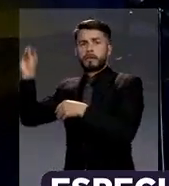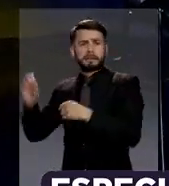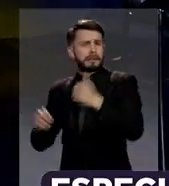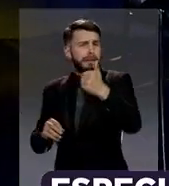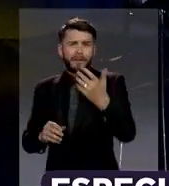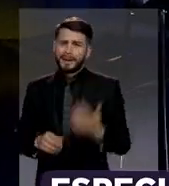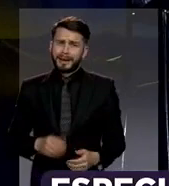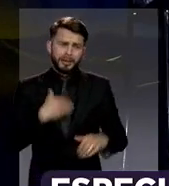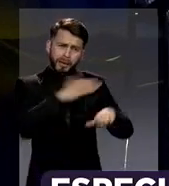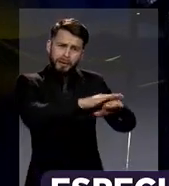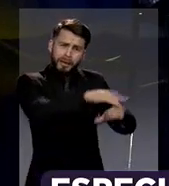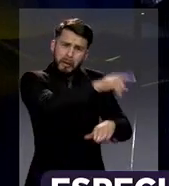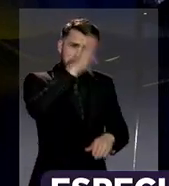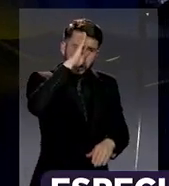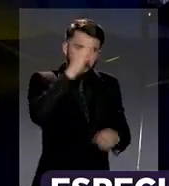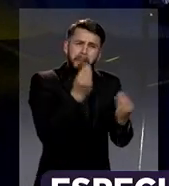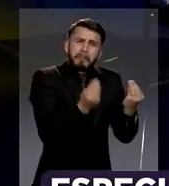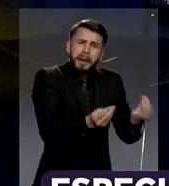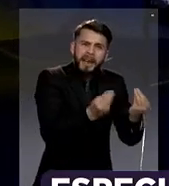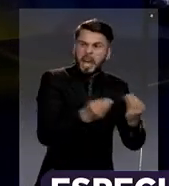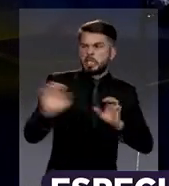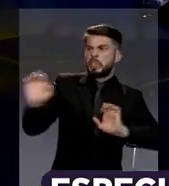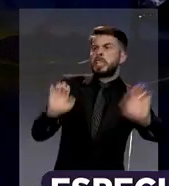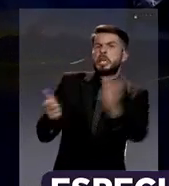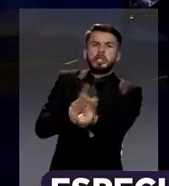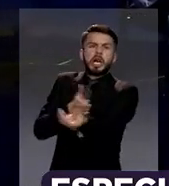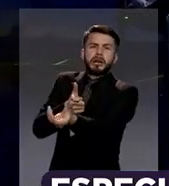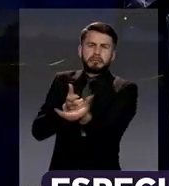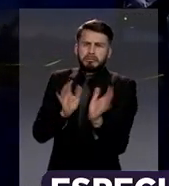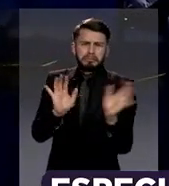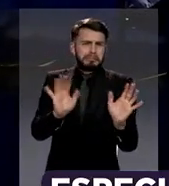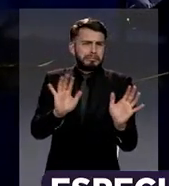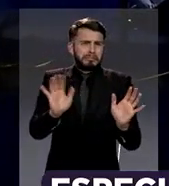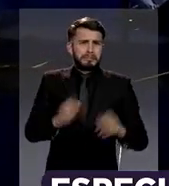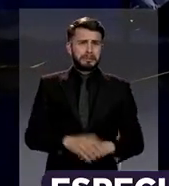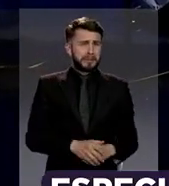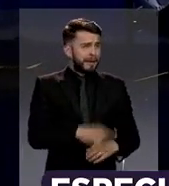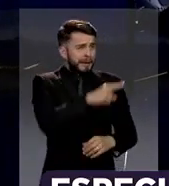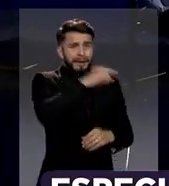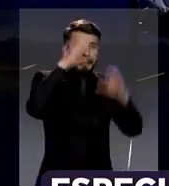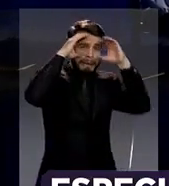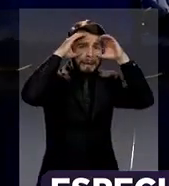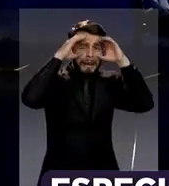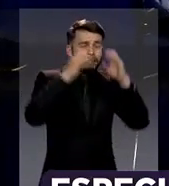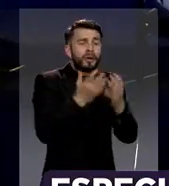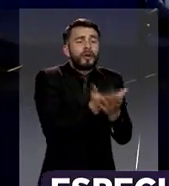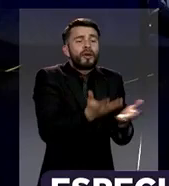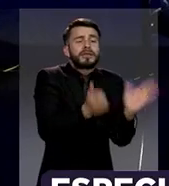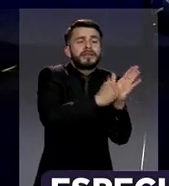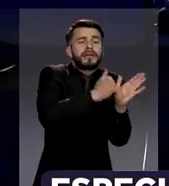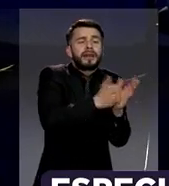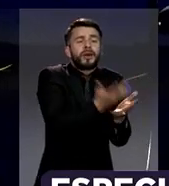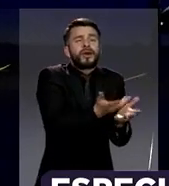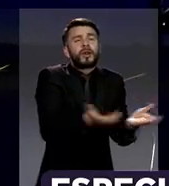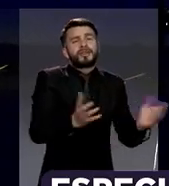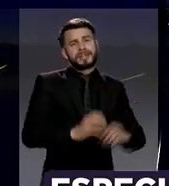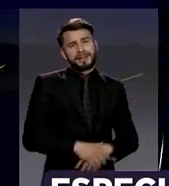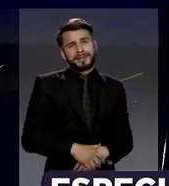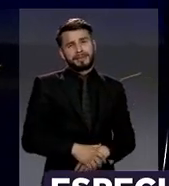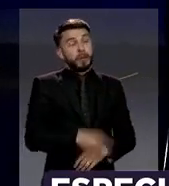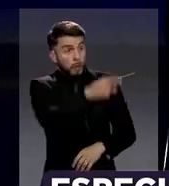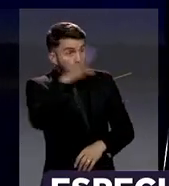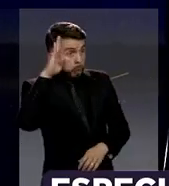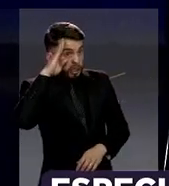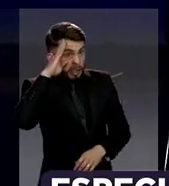nos duele que banalizan el cai pero al final causa es algo material entonces se les ha dado la orden de retirarse ni